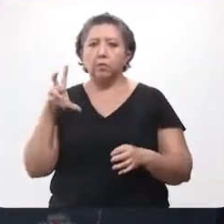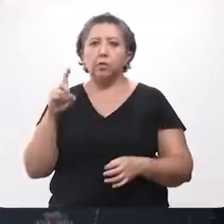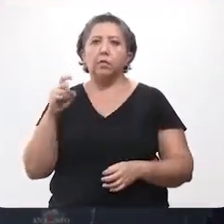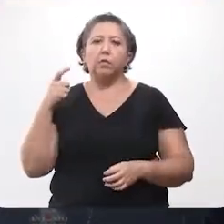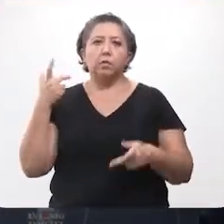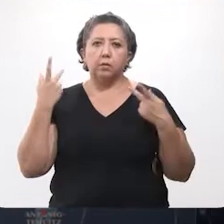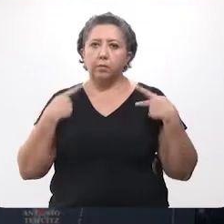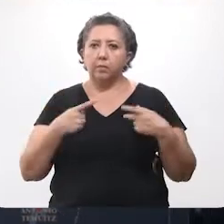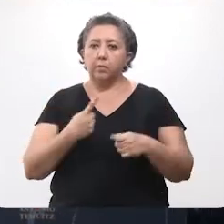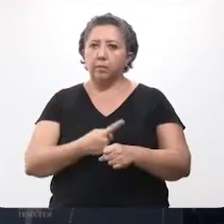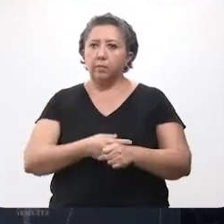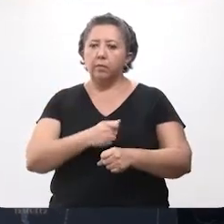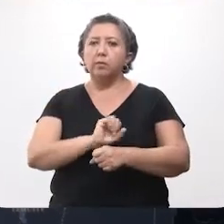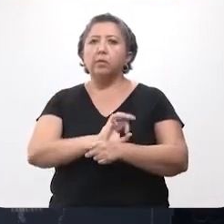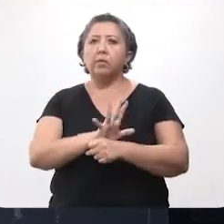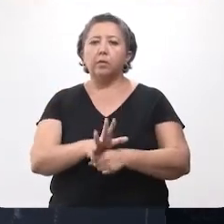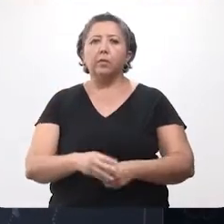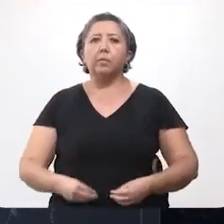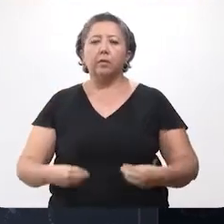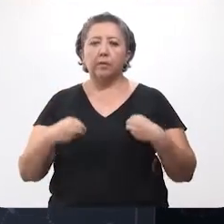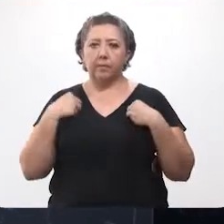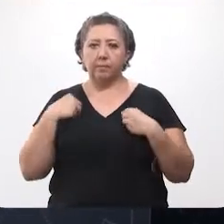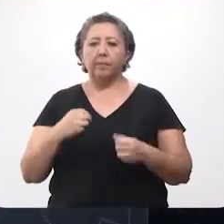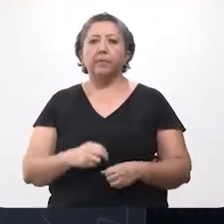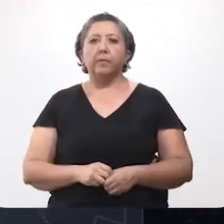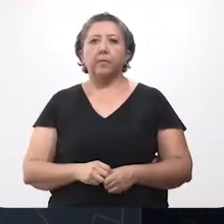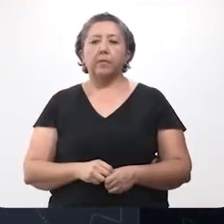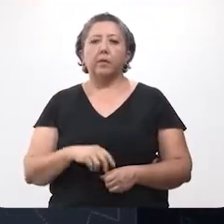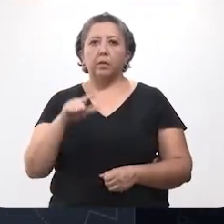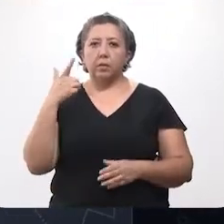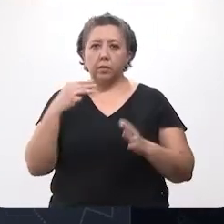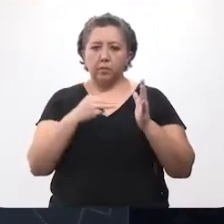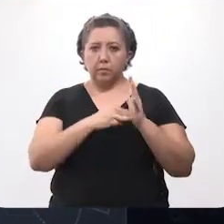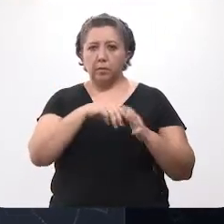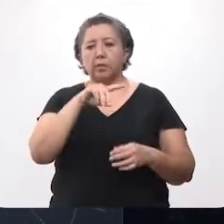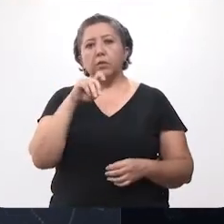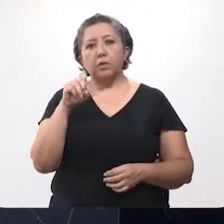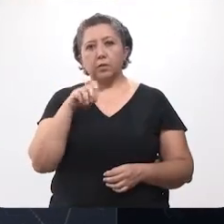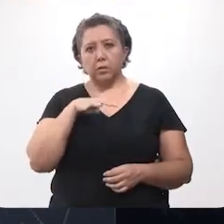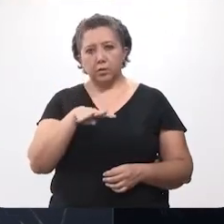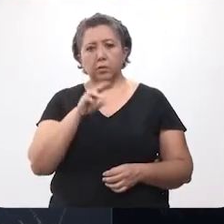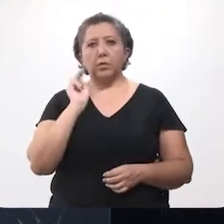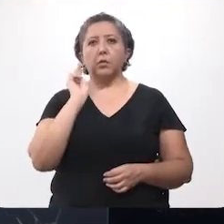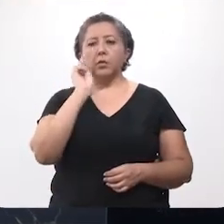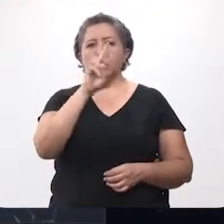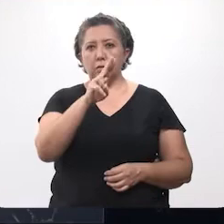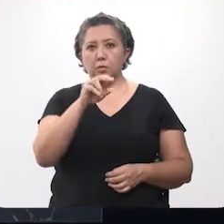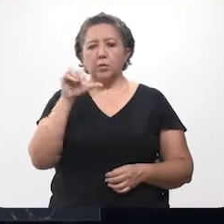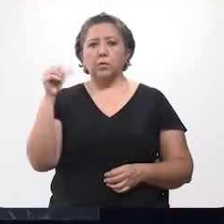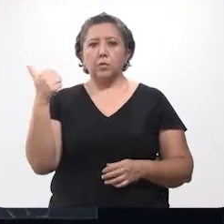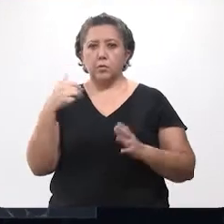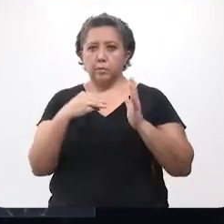46.837 personas contagiadas de coronavirus que viven en 12.119 en la zona norte,